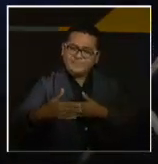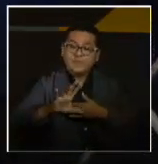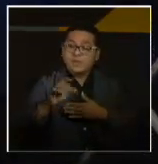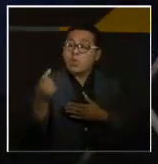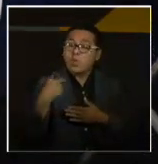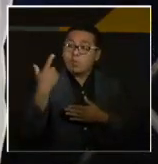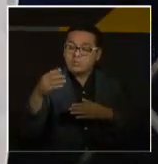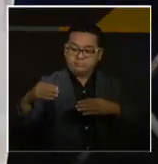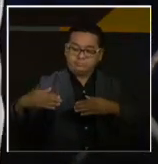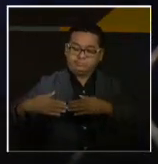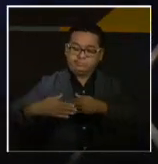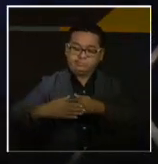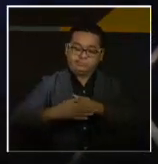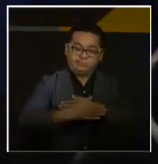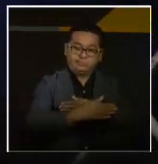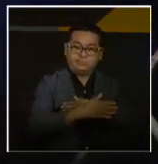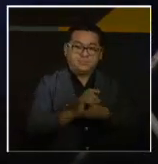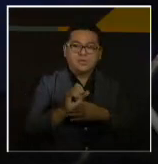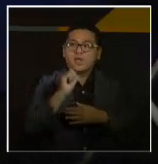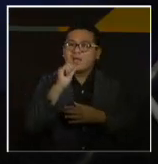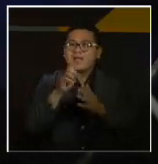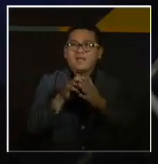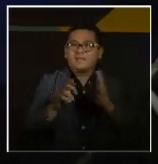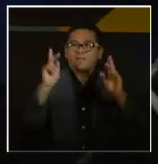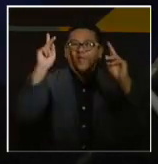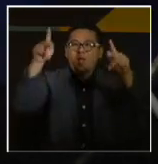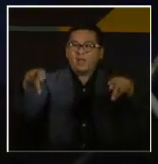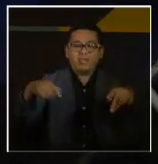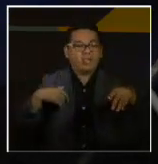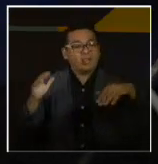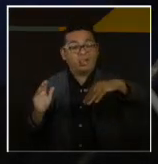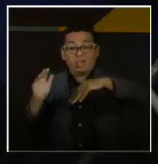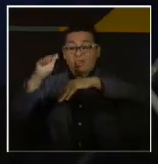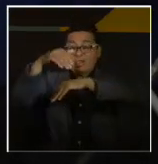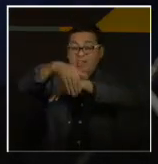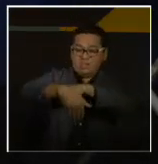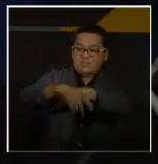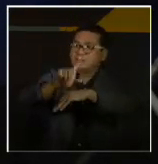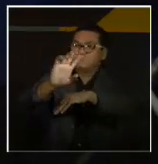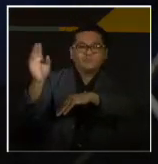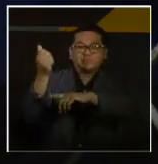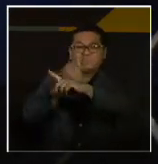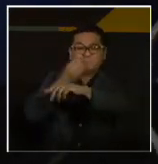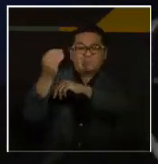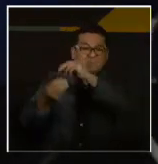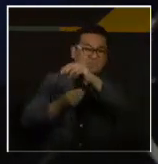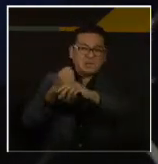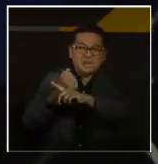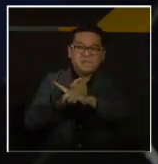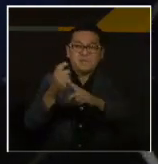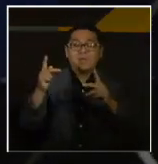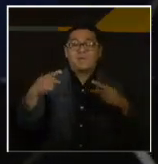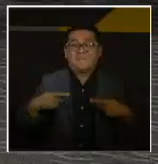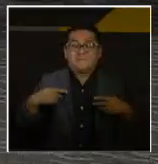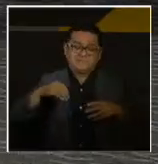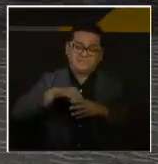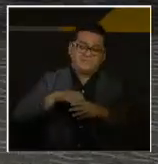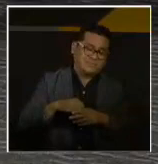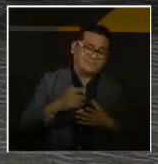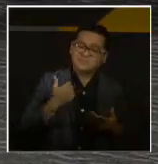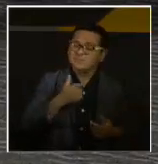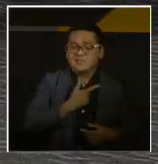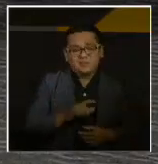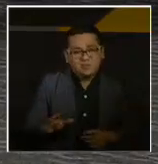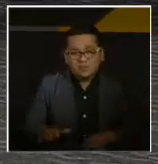tener el viaducto que nos permita no atravesar el puerto de Progreso, que está teniendo muchísimos problemas con la población que está inconforme,